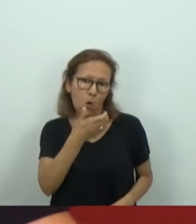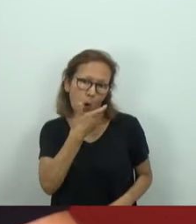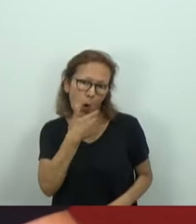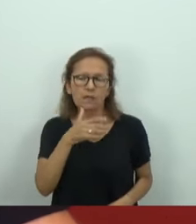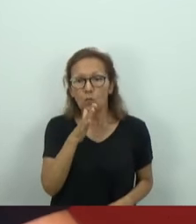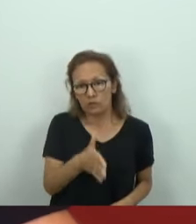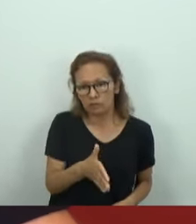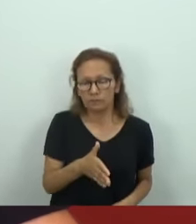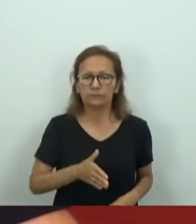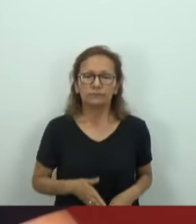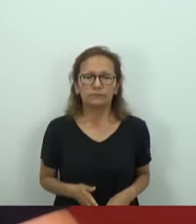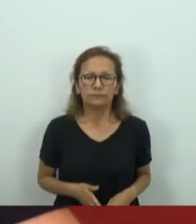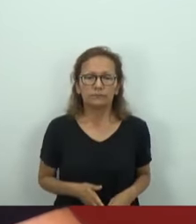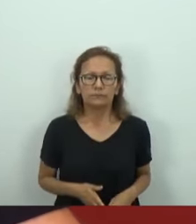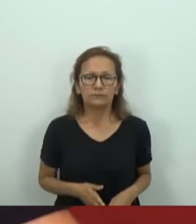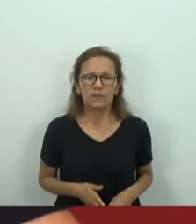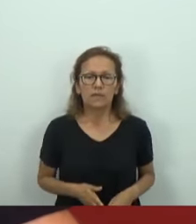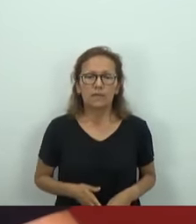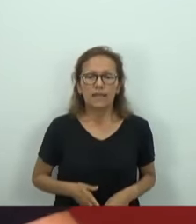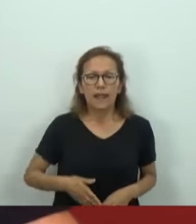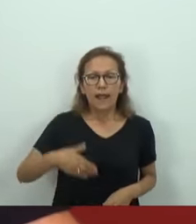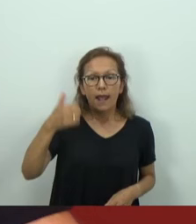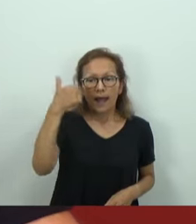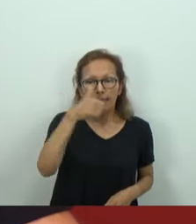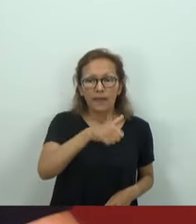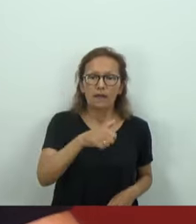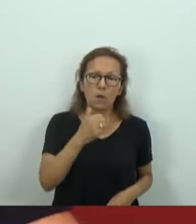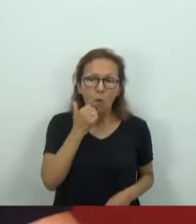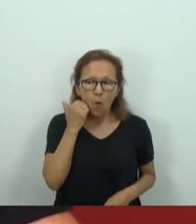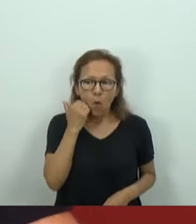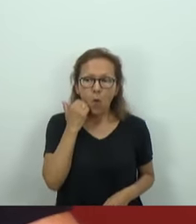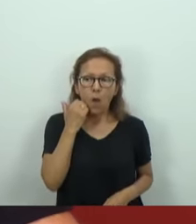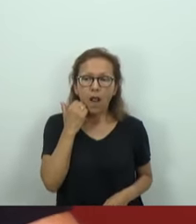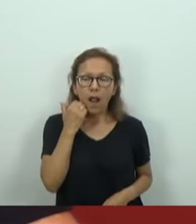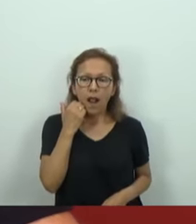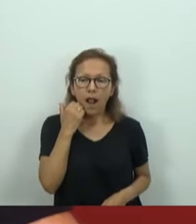Eva son los únicos seres vivientes que no tienen ombligo.